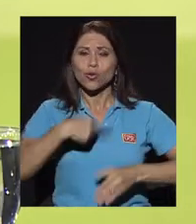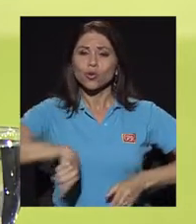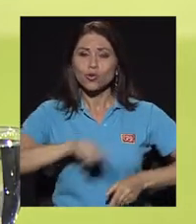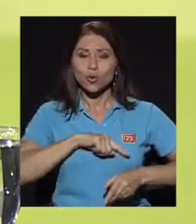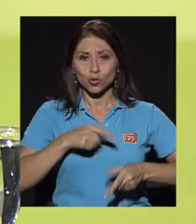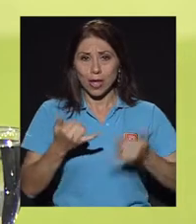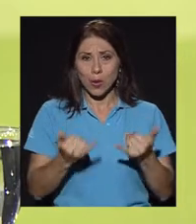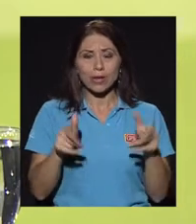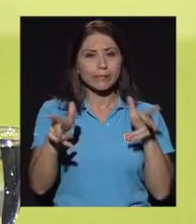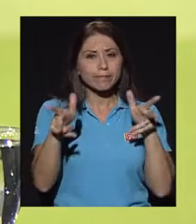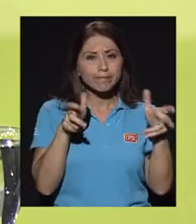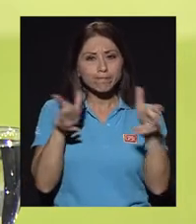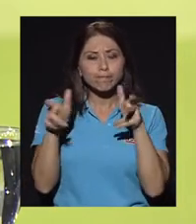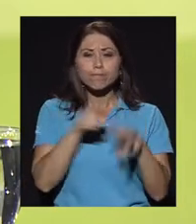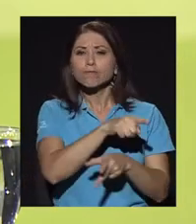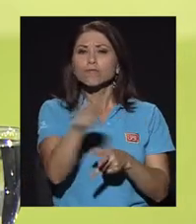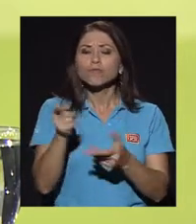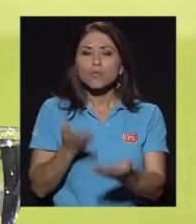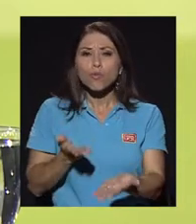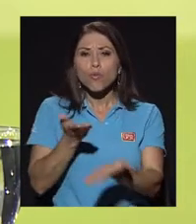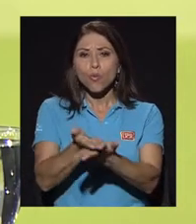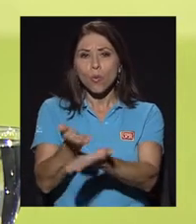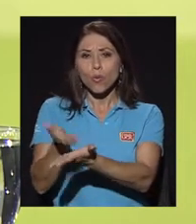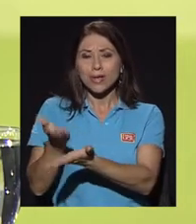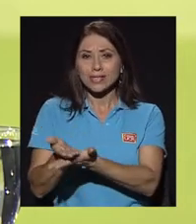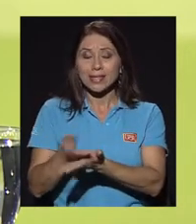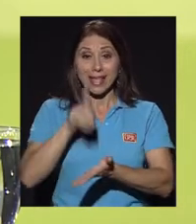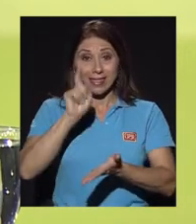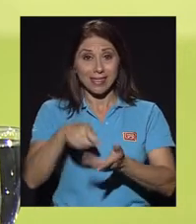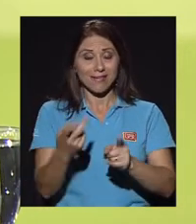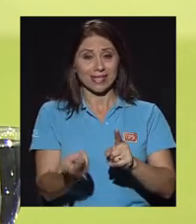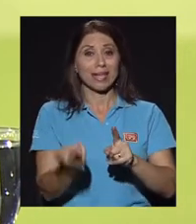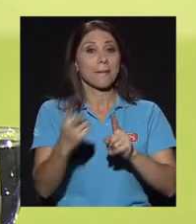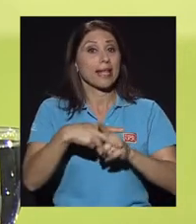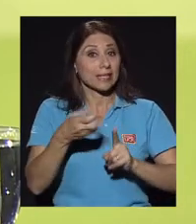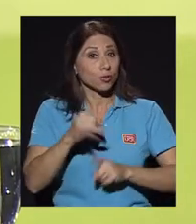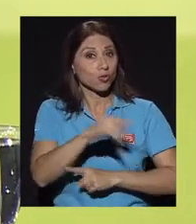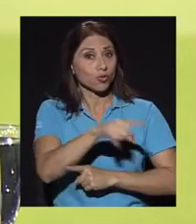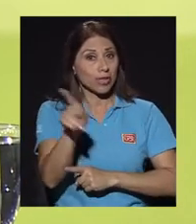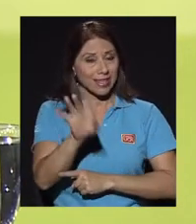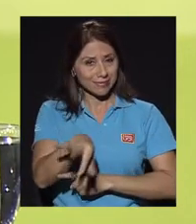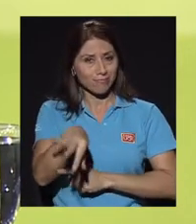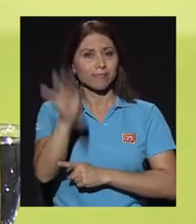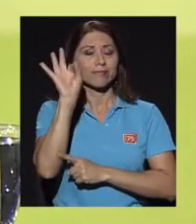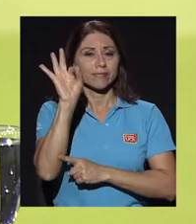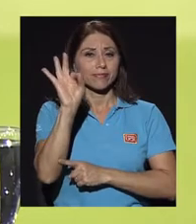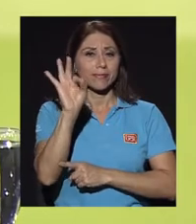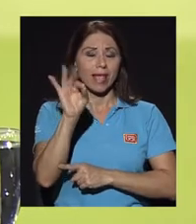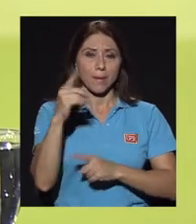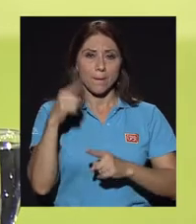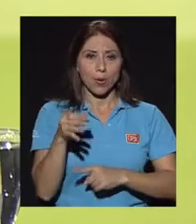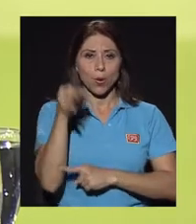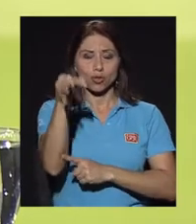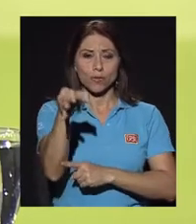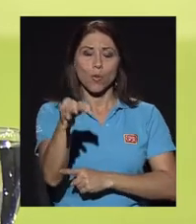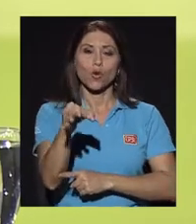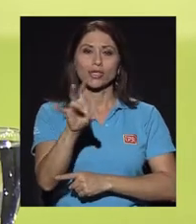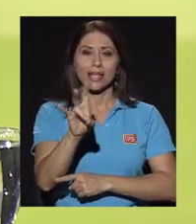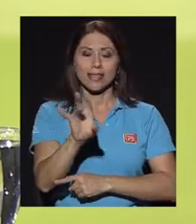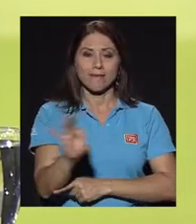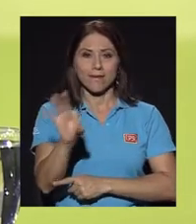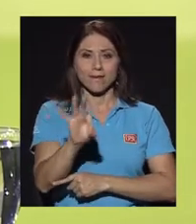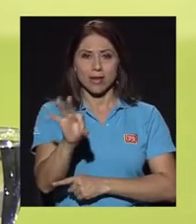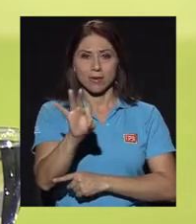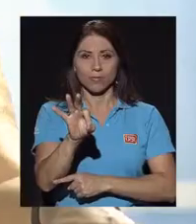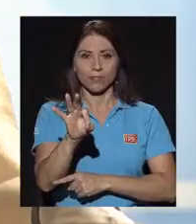atentamente escucharemos esta tarde sus propuestas, las cuales deberán ser implementadas en caso de resultar electas o electos el próximo 7